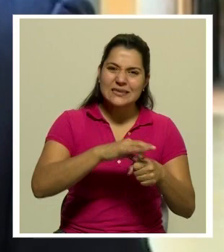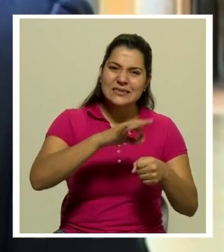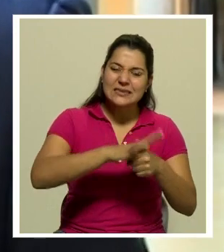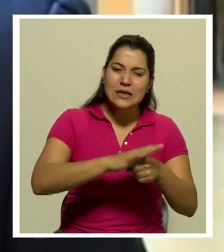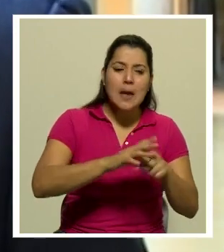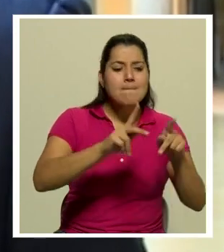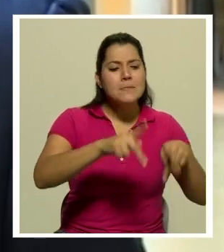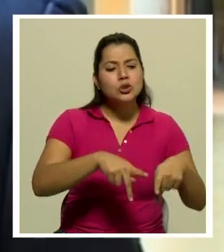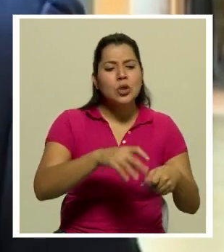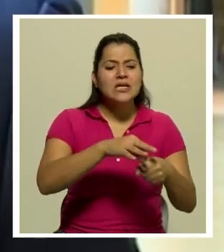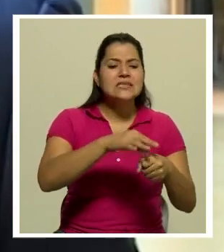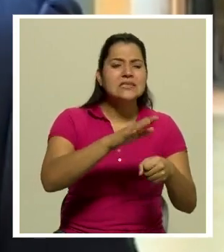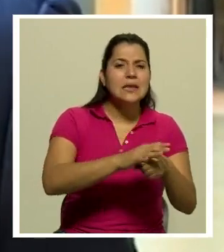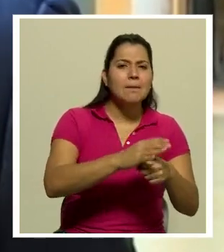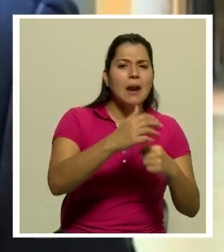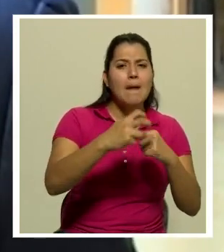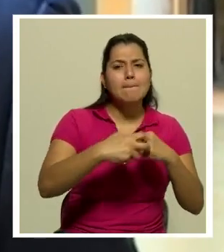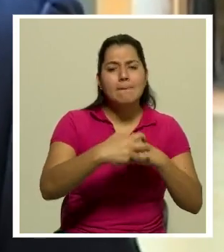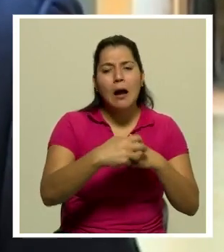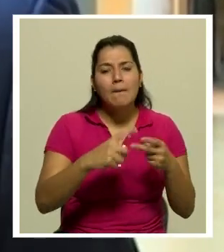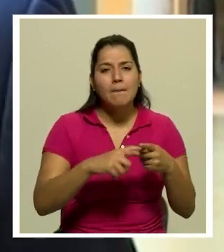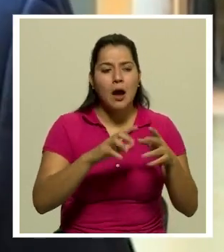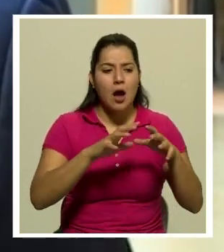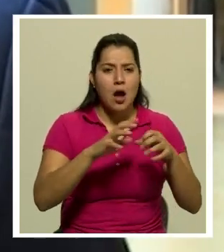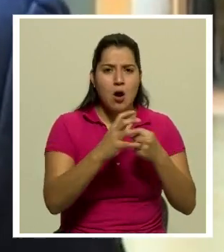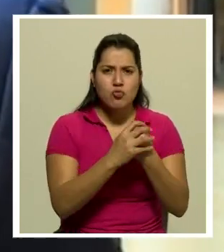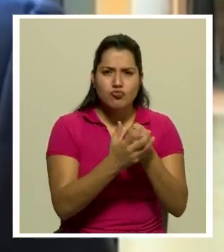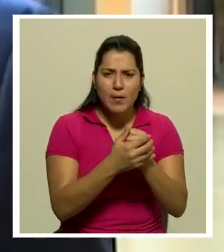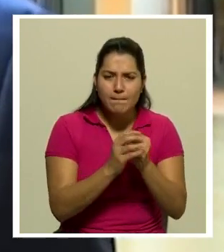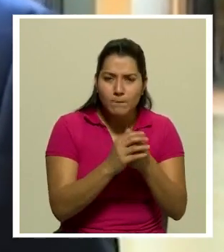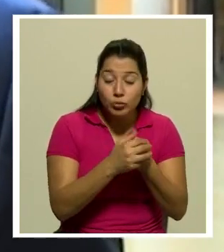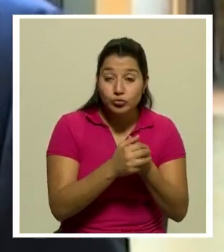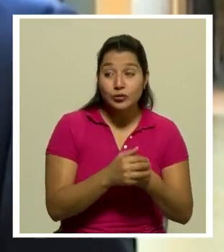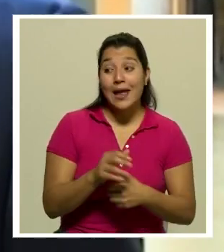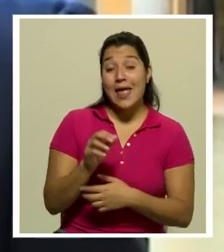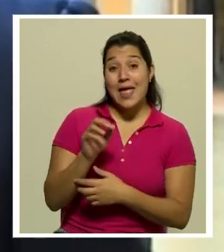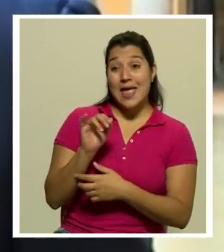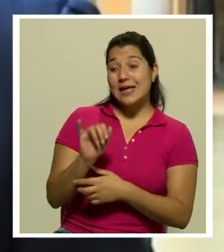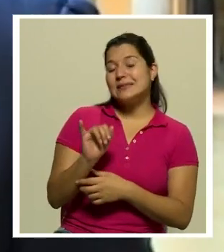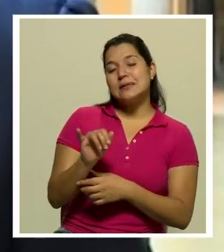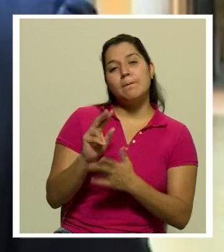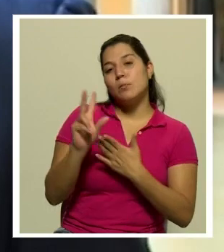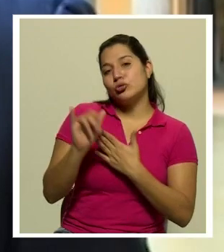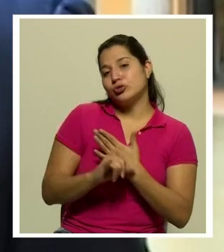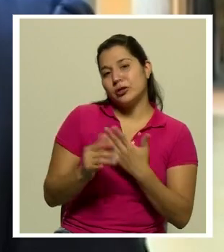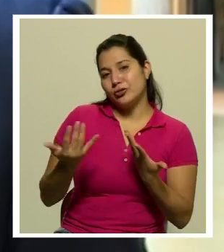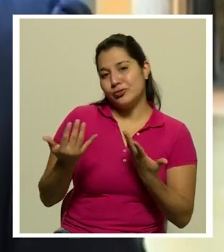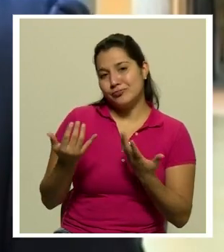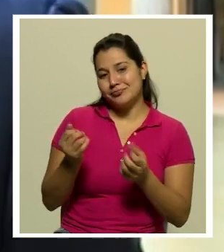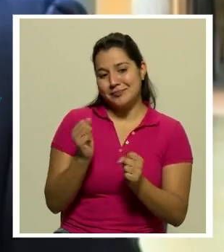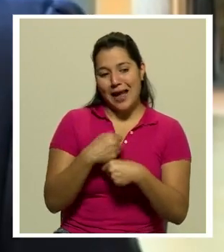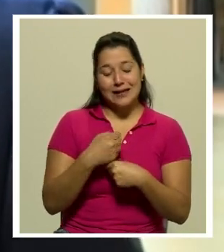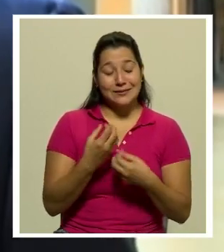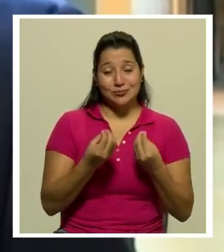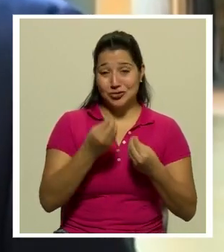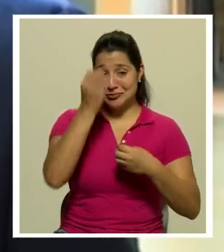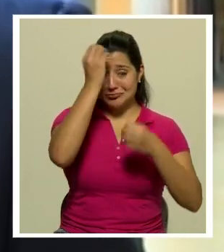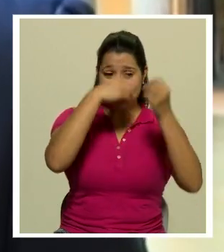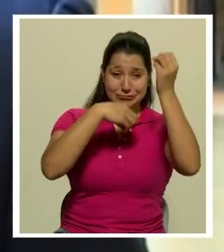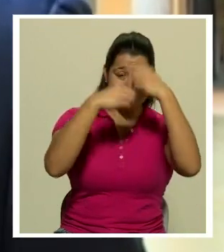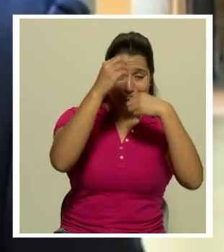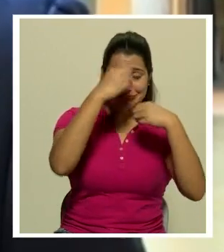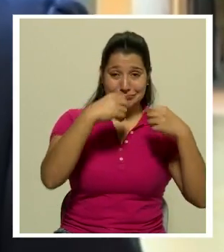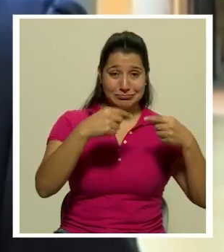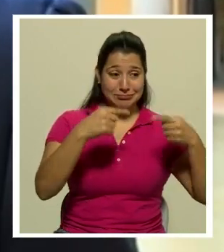Lo cierto del caso es que este es un proyecto ciertamente polémico, pero que está, digamos,